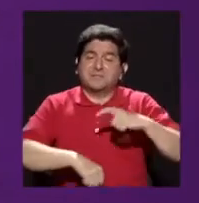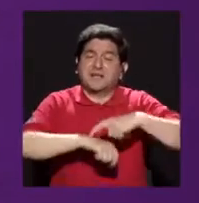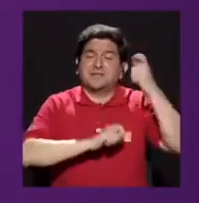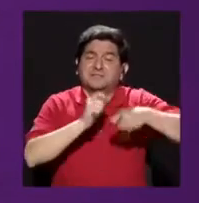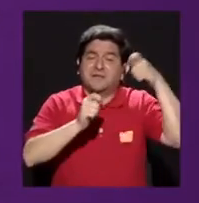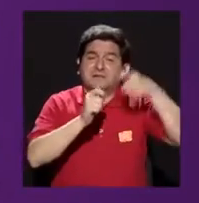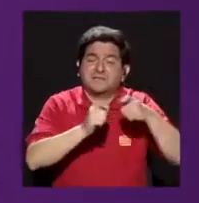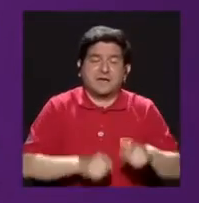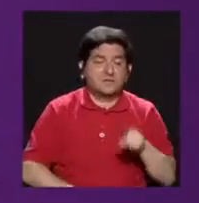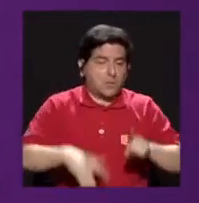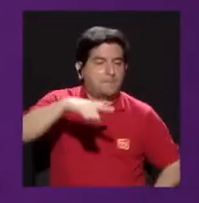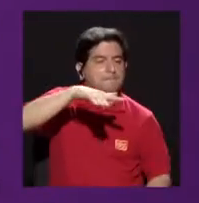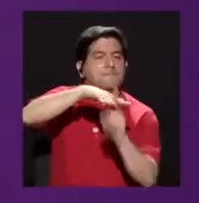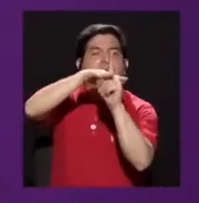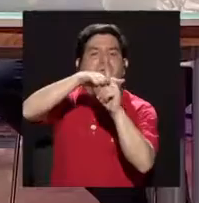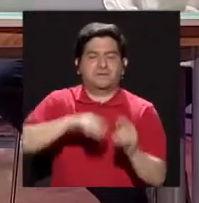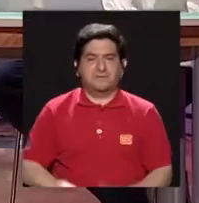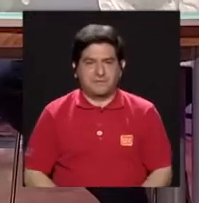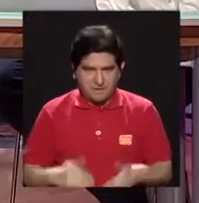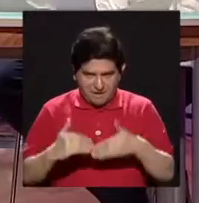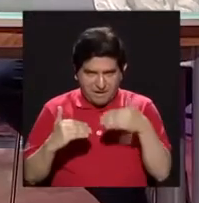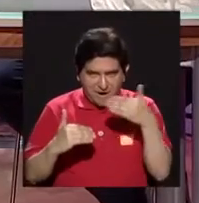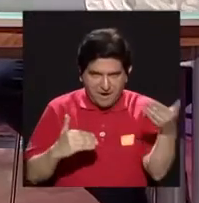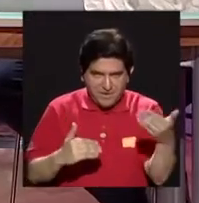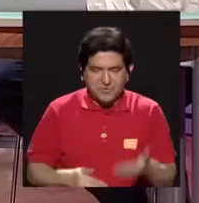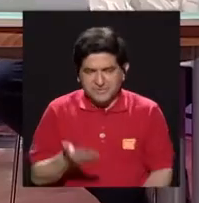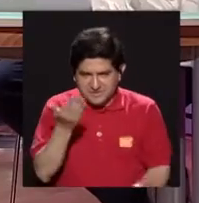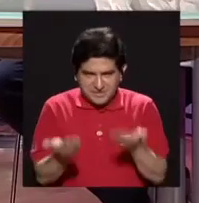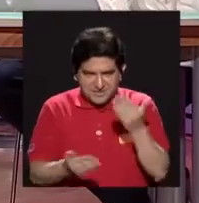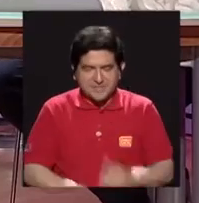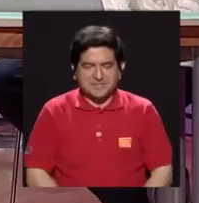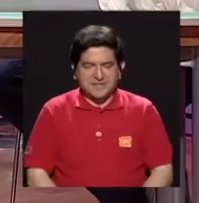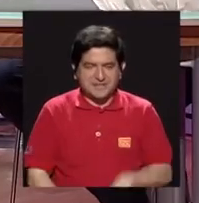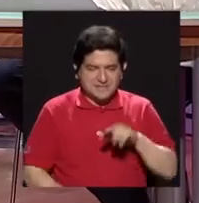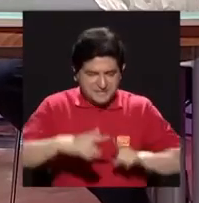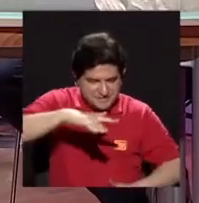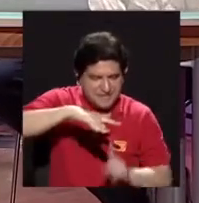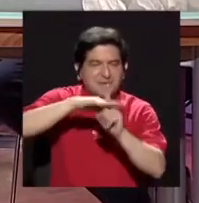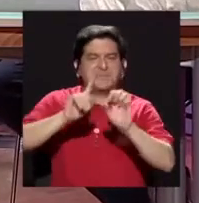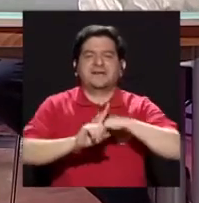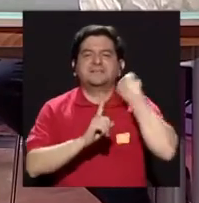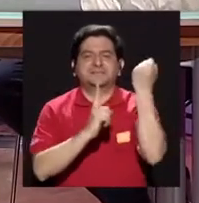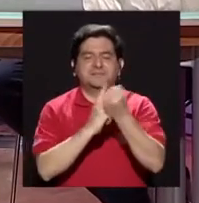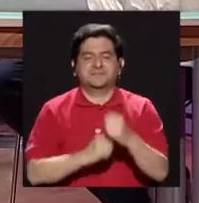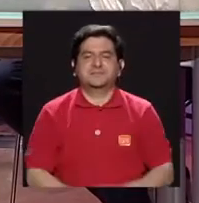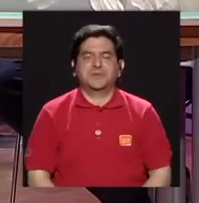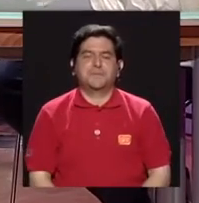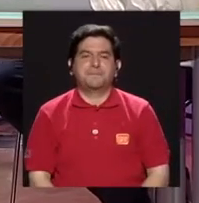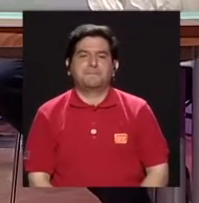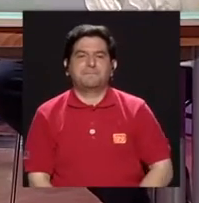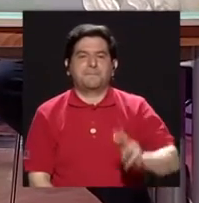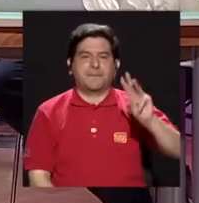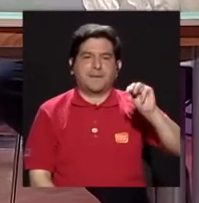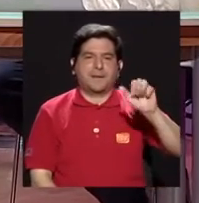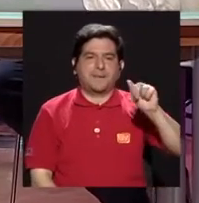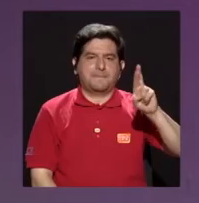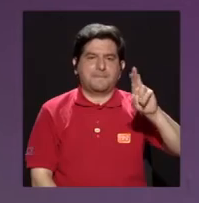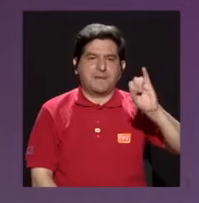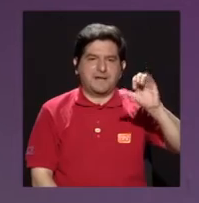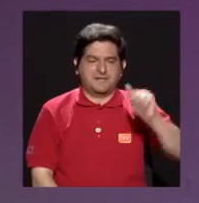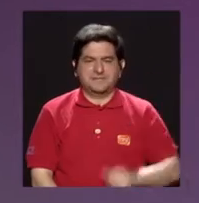particular donde salió. Sí, hay cosas que lo hacen aparecer. Marcia, ¿qué es la xenofobia?